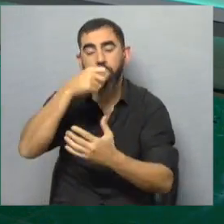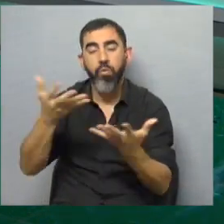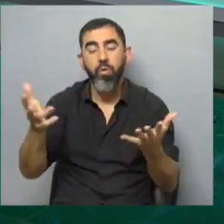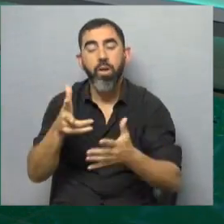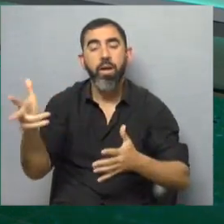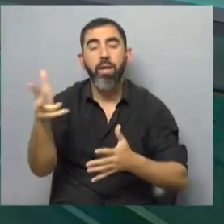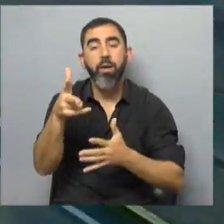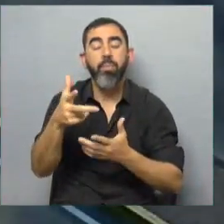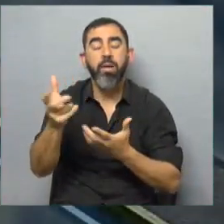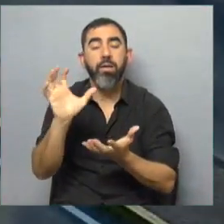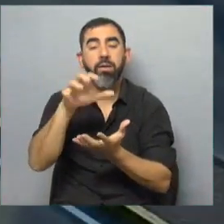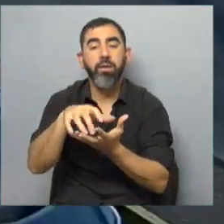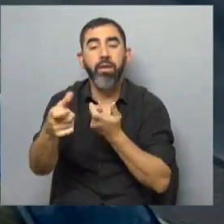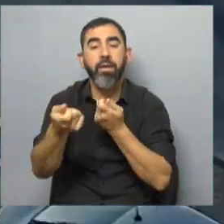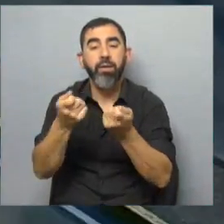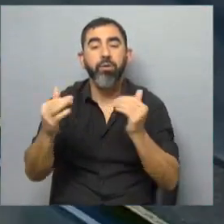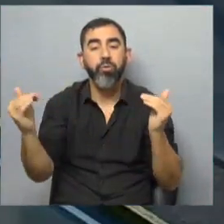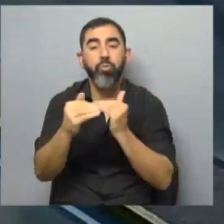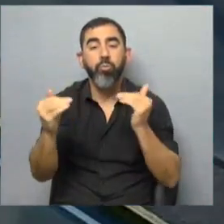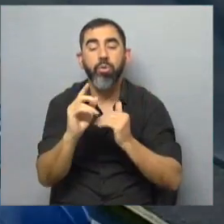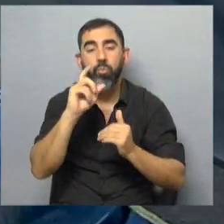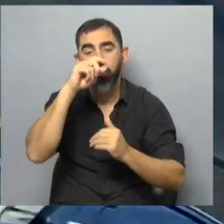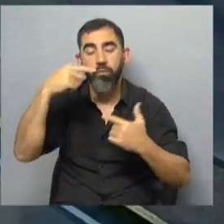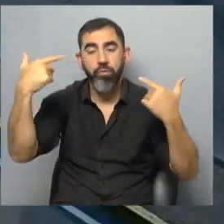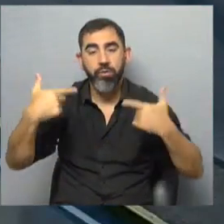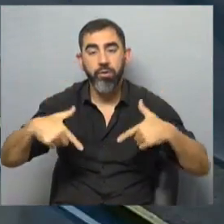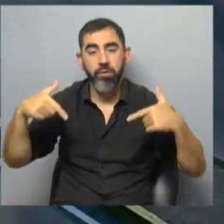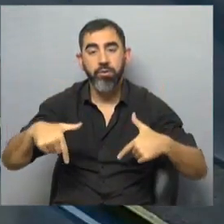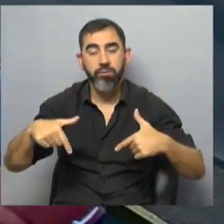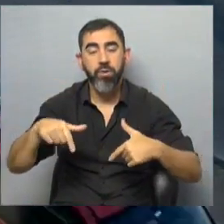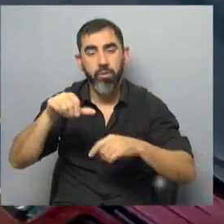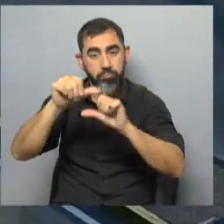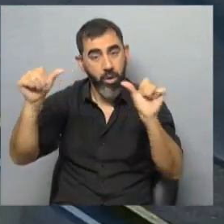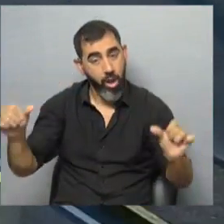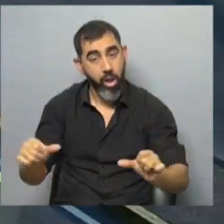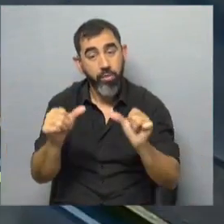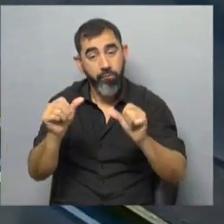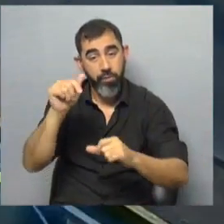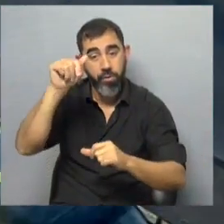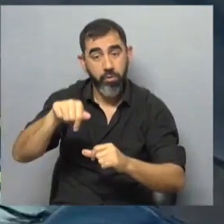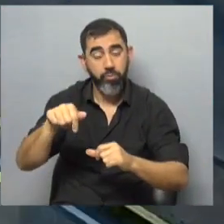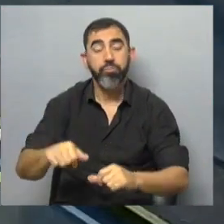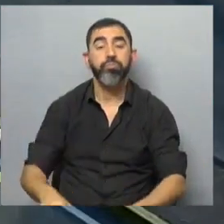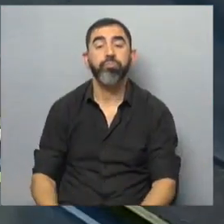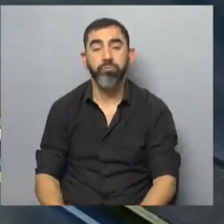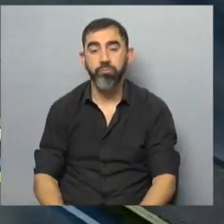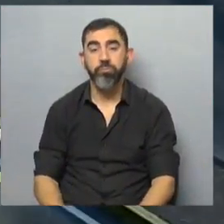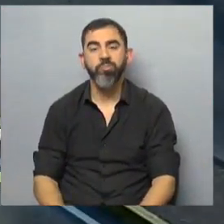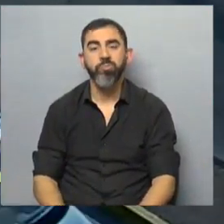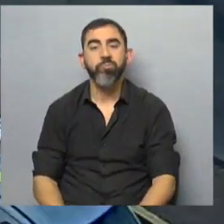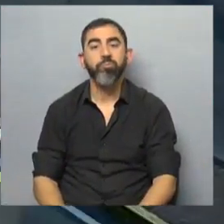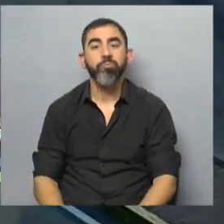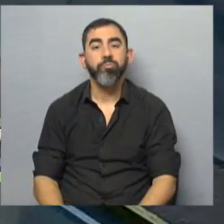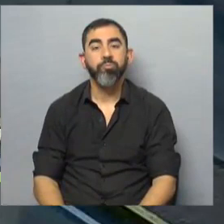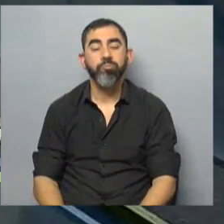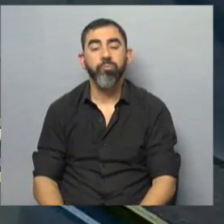las cámaras del Centro de Gestión de Movilidad. Una mañana que está movidita, le diré, según lo que vemos a esta altura de la Rambla allí.